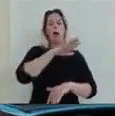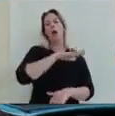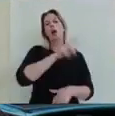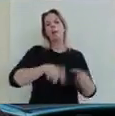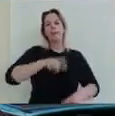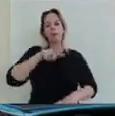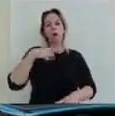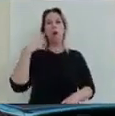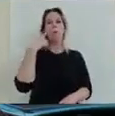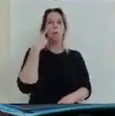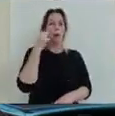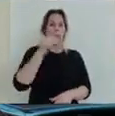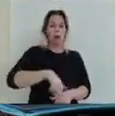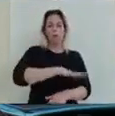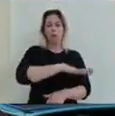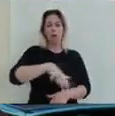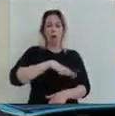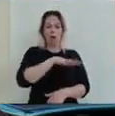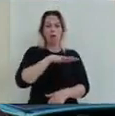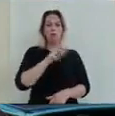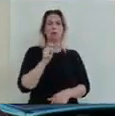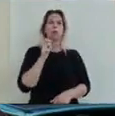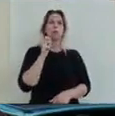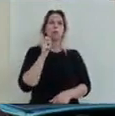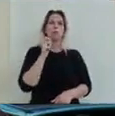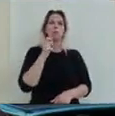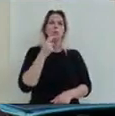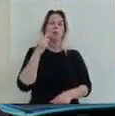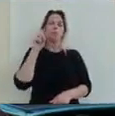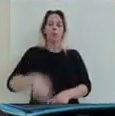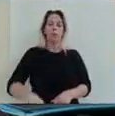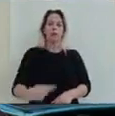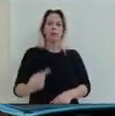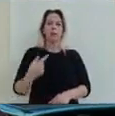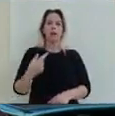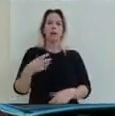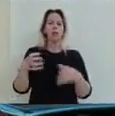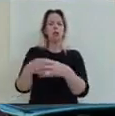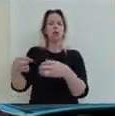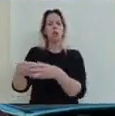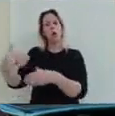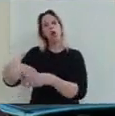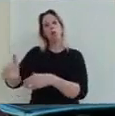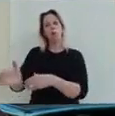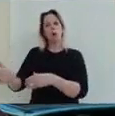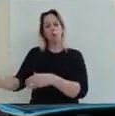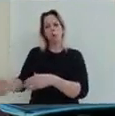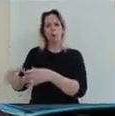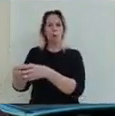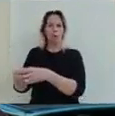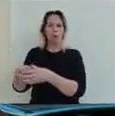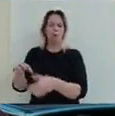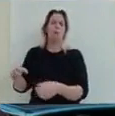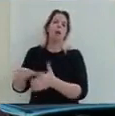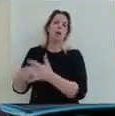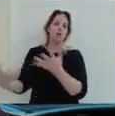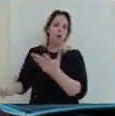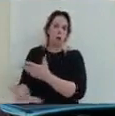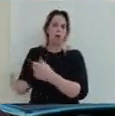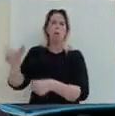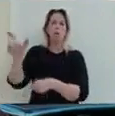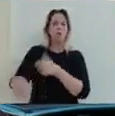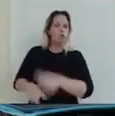de repente hay sectores que están siendo afectados en nuestra ciudad y que acuden a nosotros como concejales para poder